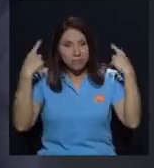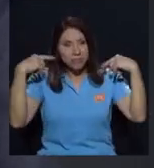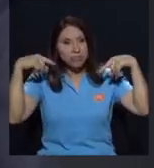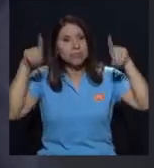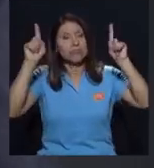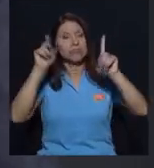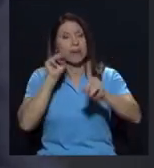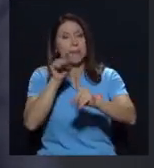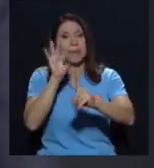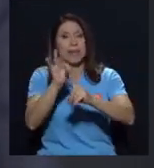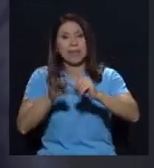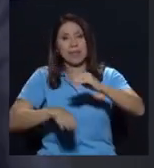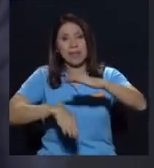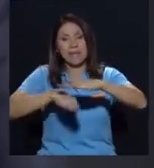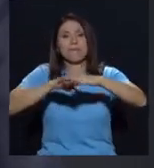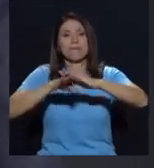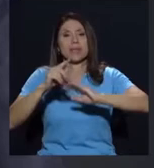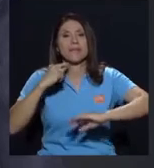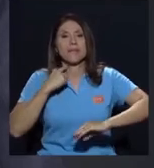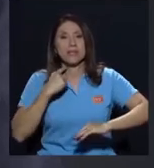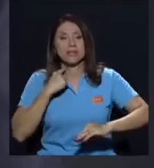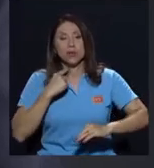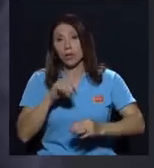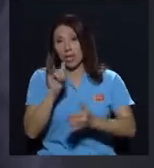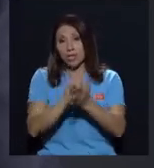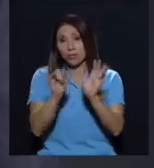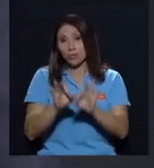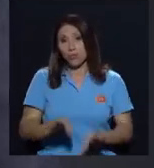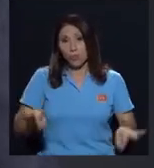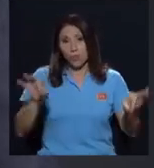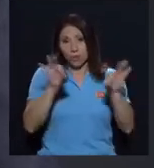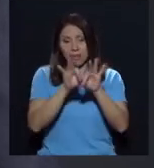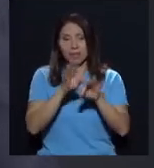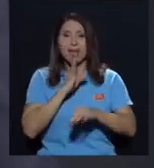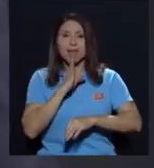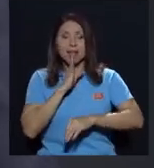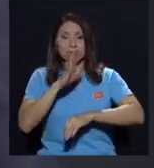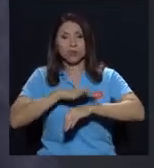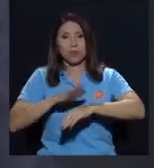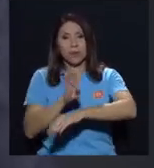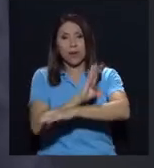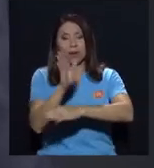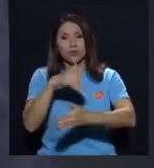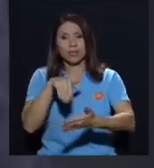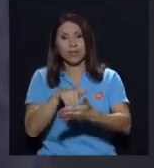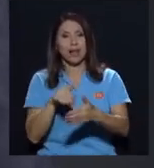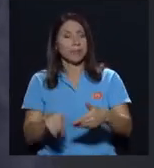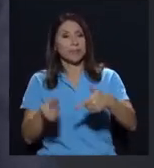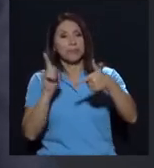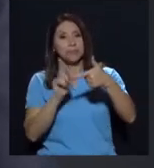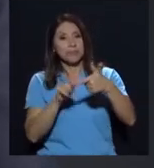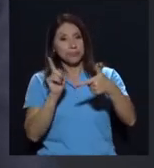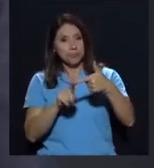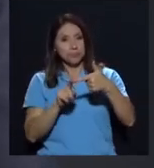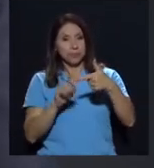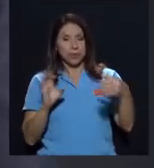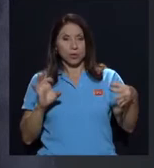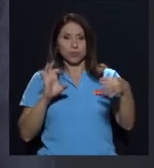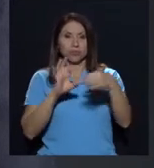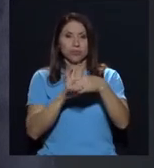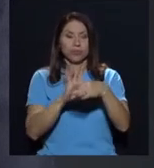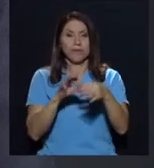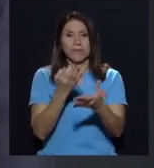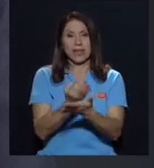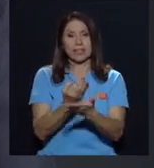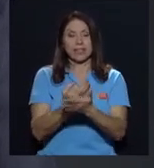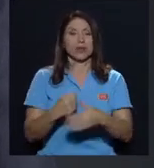tema que me parece importante hablan del banco central el segundo tema relacionado con el sector financiero me parece que